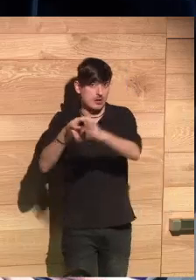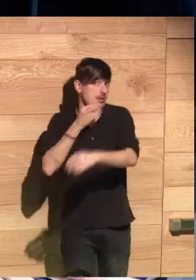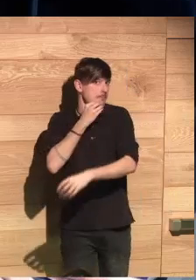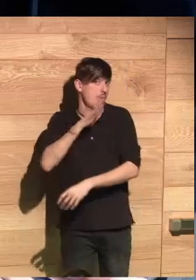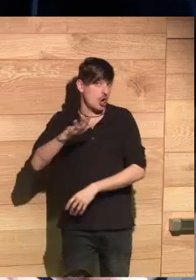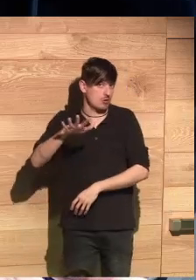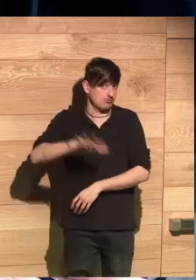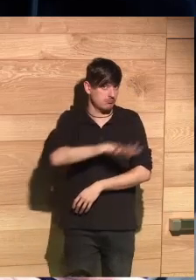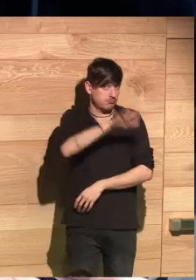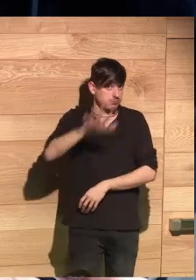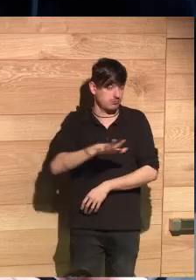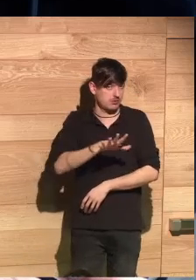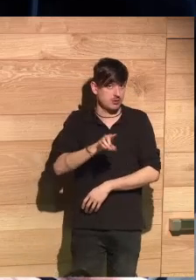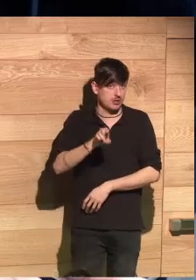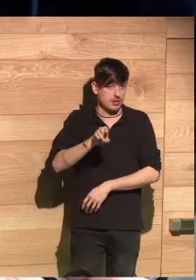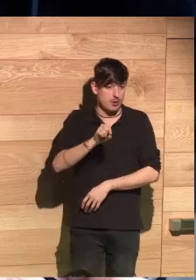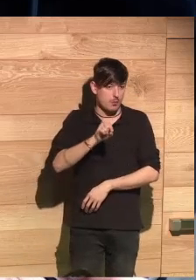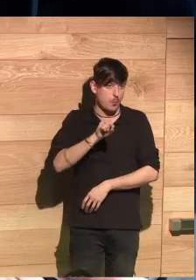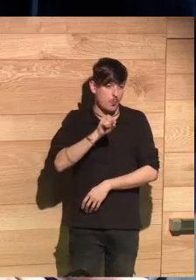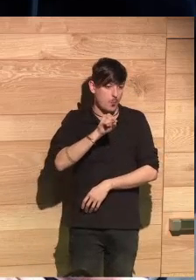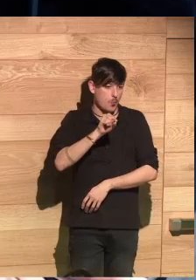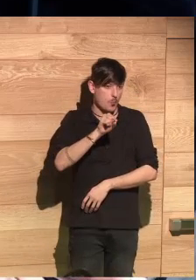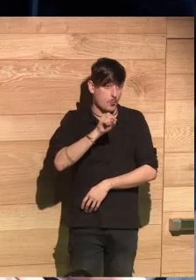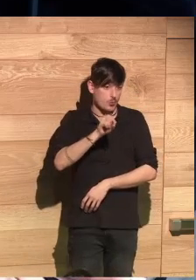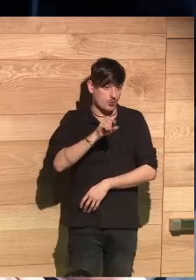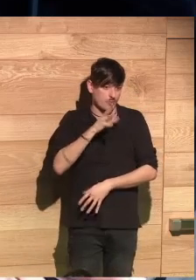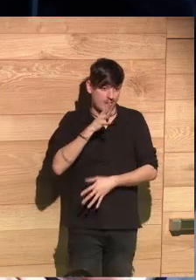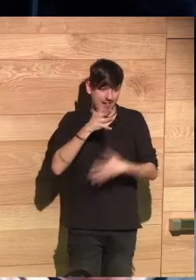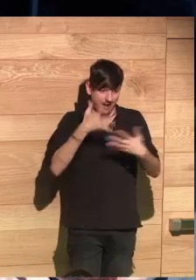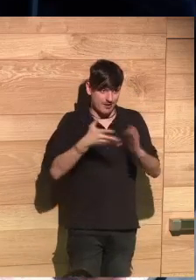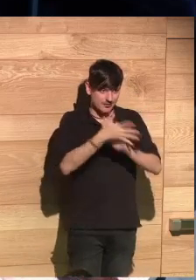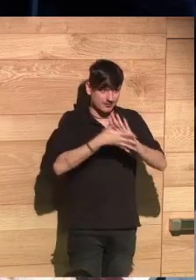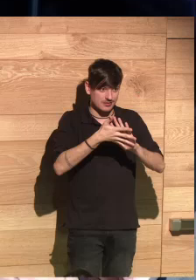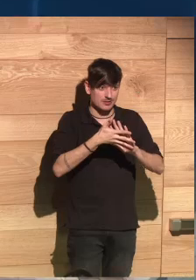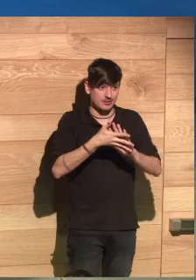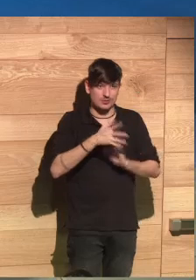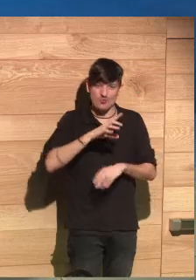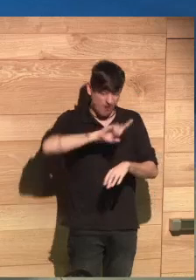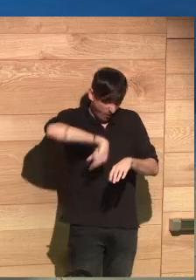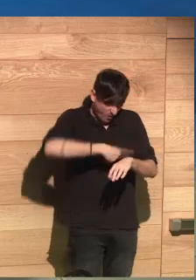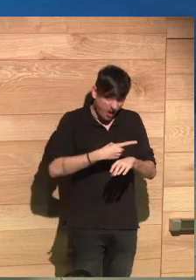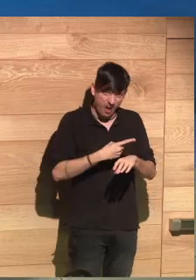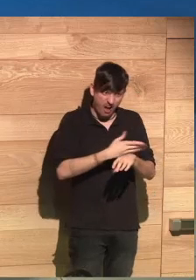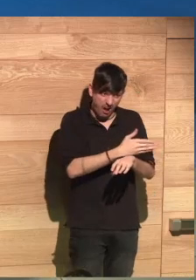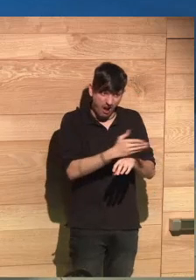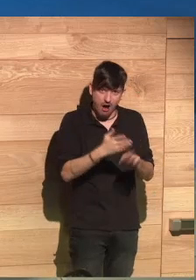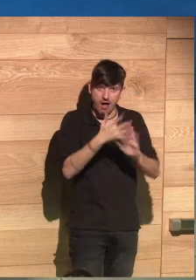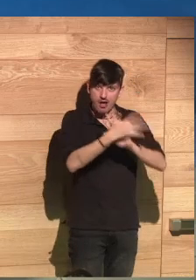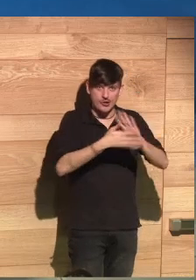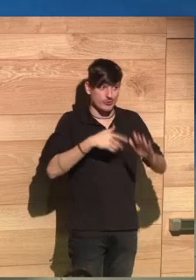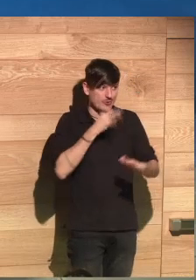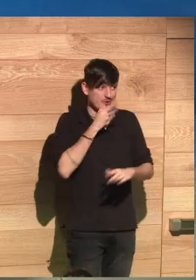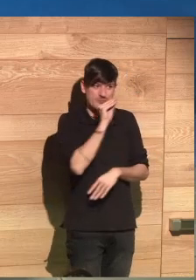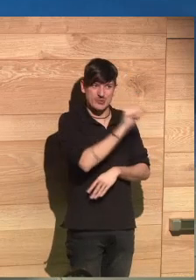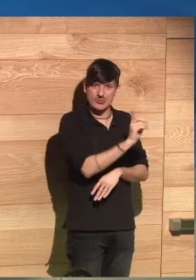me parecía era ese punto donde nos hemos quedado ahora hablando. Me doy cuenta que hemos estado hablando una hora y no te he preguntado nada